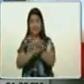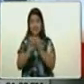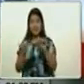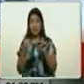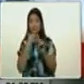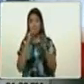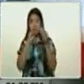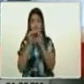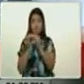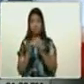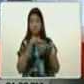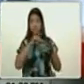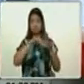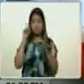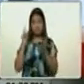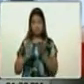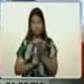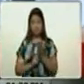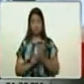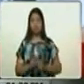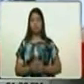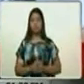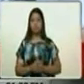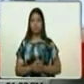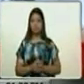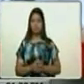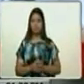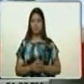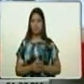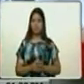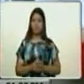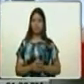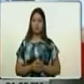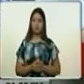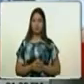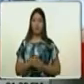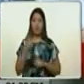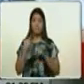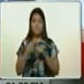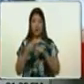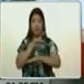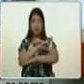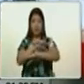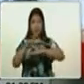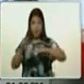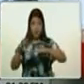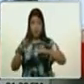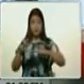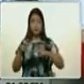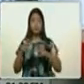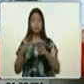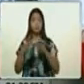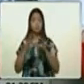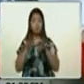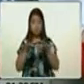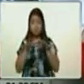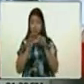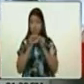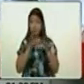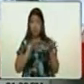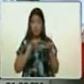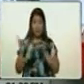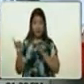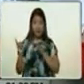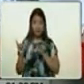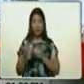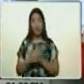final de restauración, con lo cual, junto con la vía férrea prácticamente finiquitada